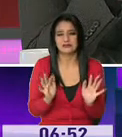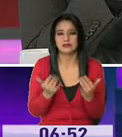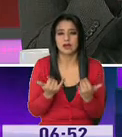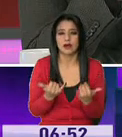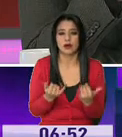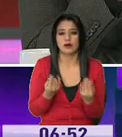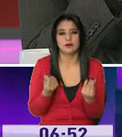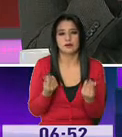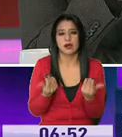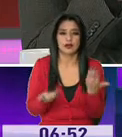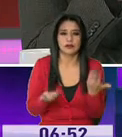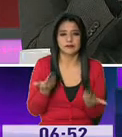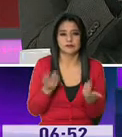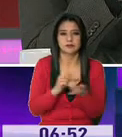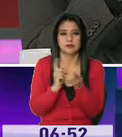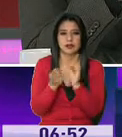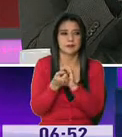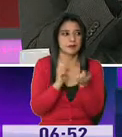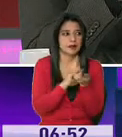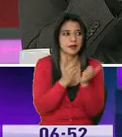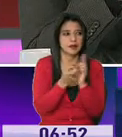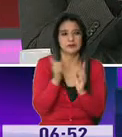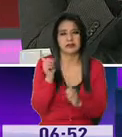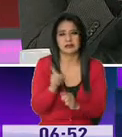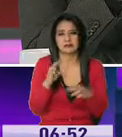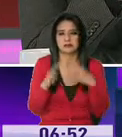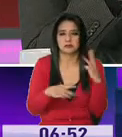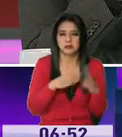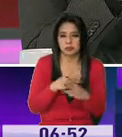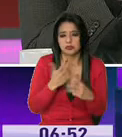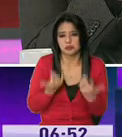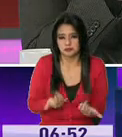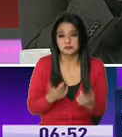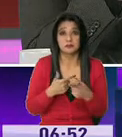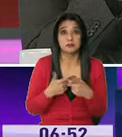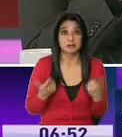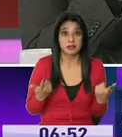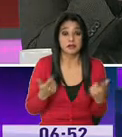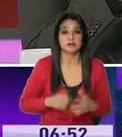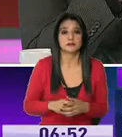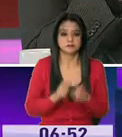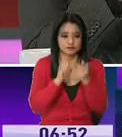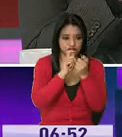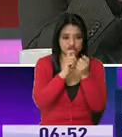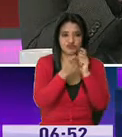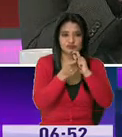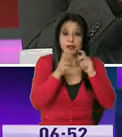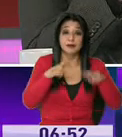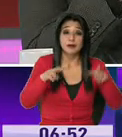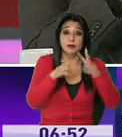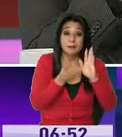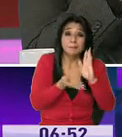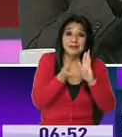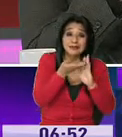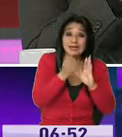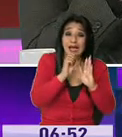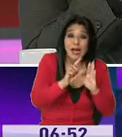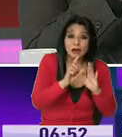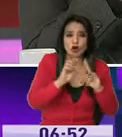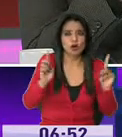estamos nosotros, pese a que no es nuestra función actuar como una suerte de control previo, estamos Claro. ciertamente revisando, estamos